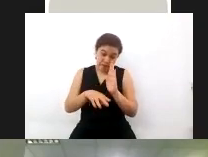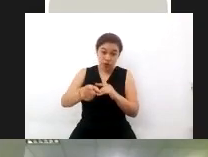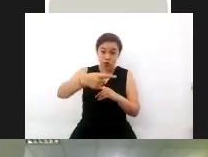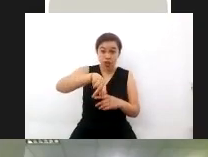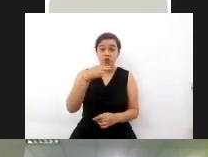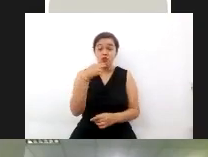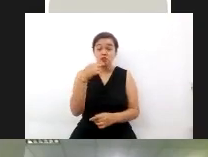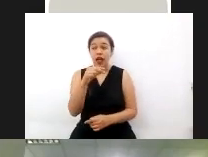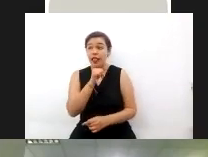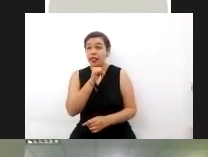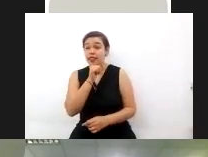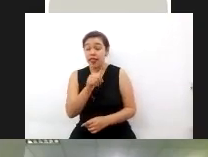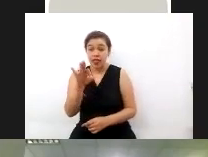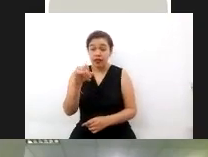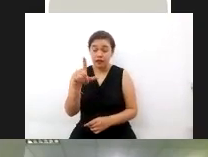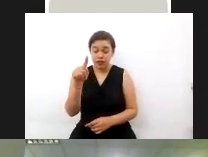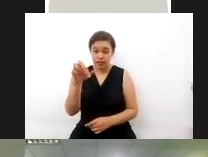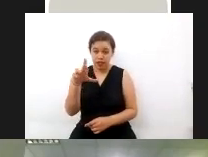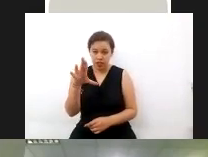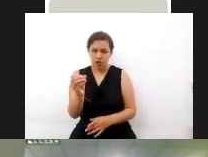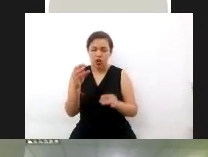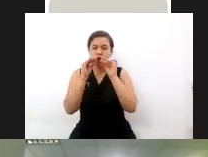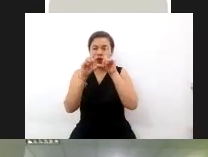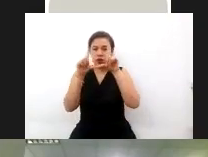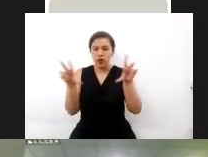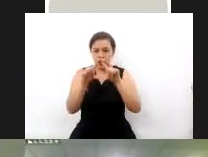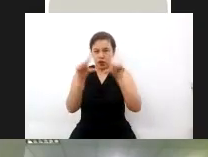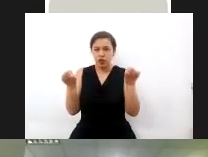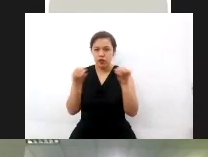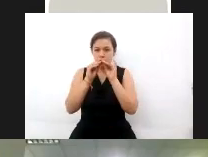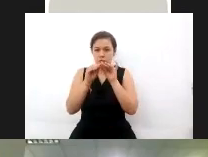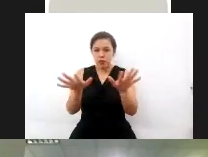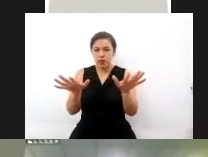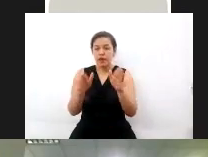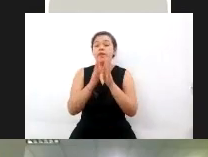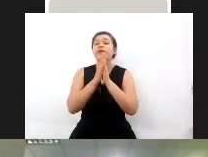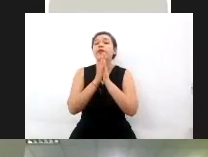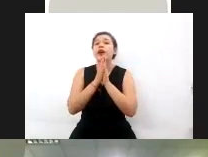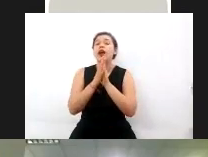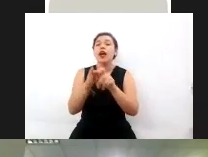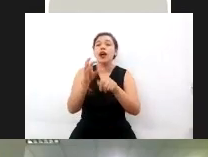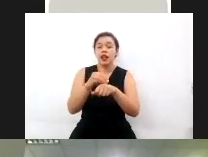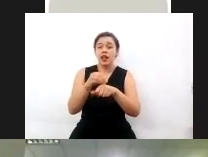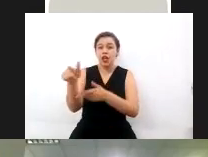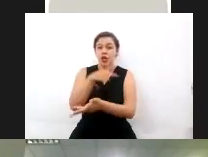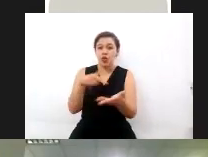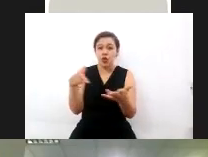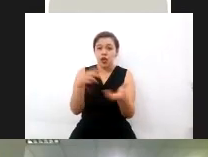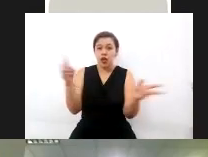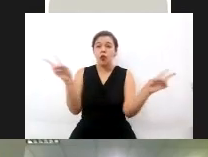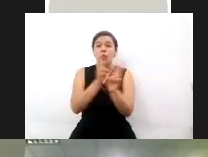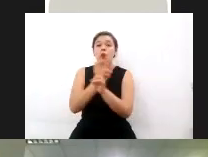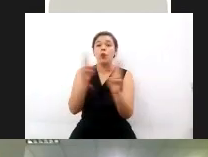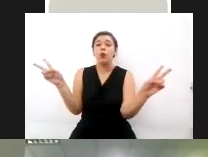de estos filtros o como tal aire acondicionado, entonces lo que se les pide es que sean lugares ventilados con ventilación